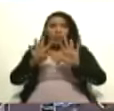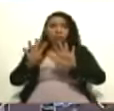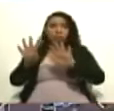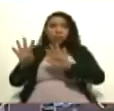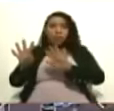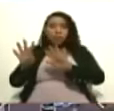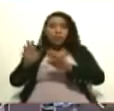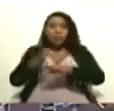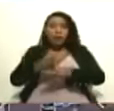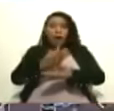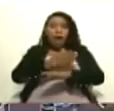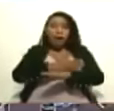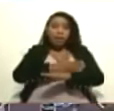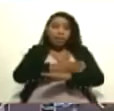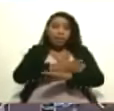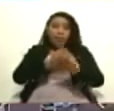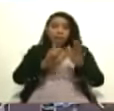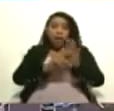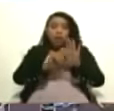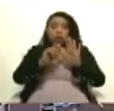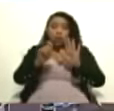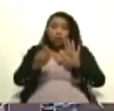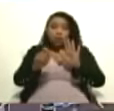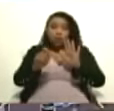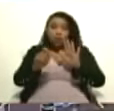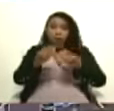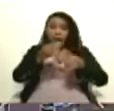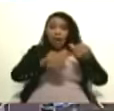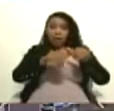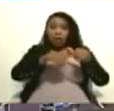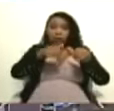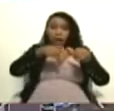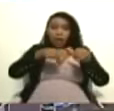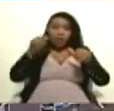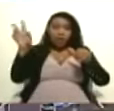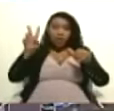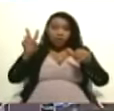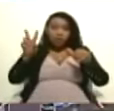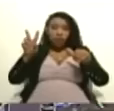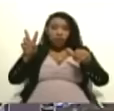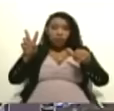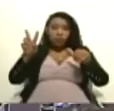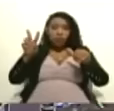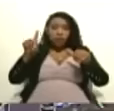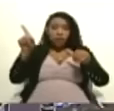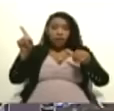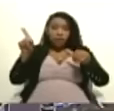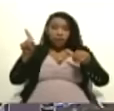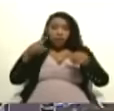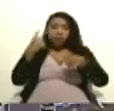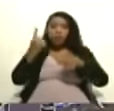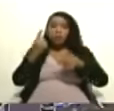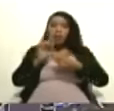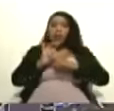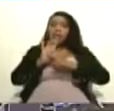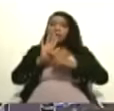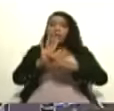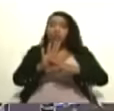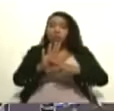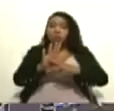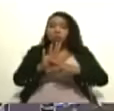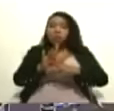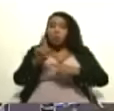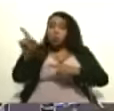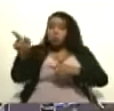constitución del 99 las elecciones que existían en Venezuela eran elecciones de carácter representativo donde